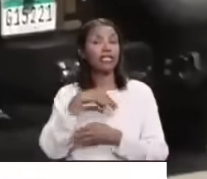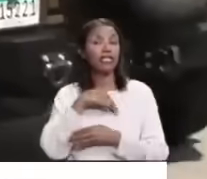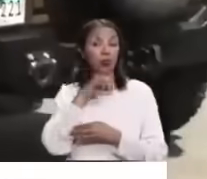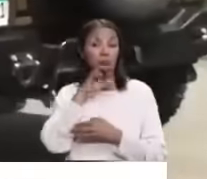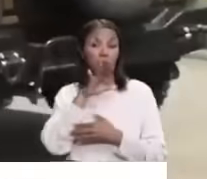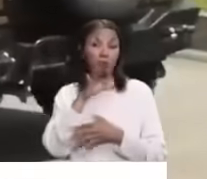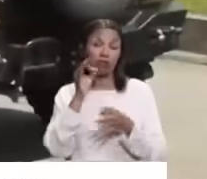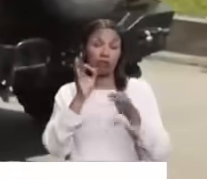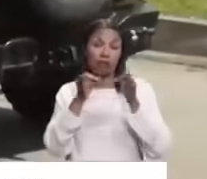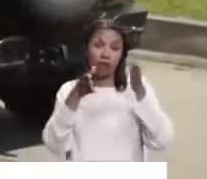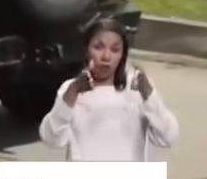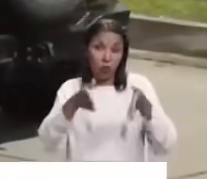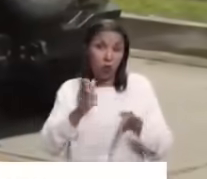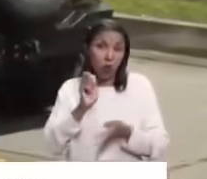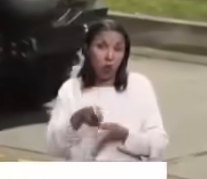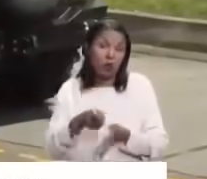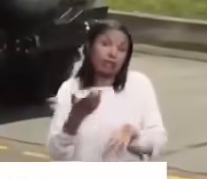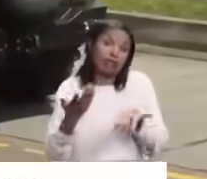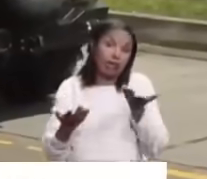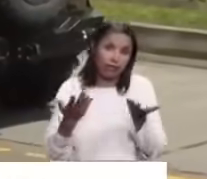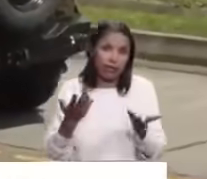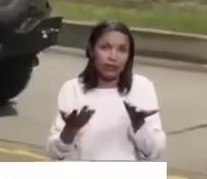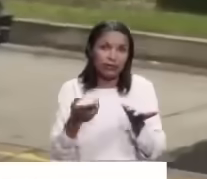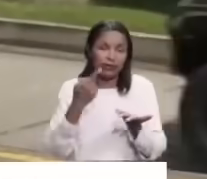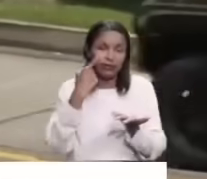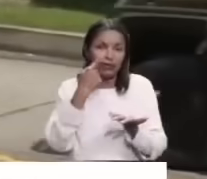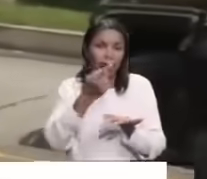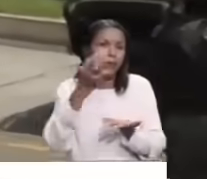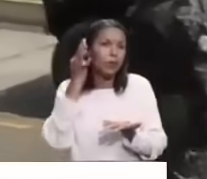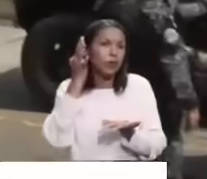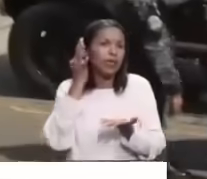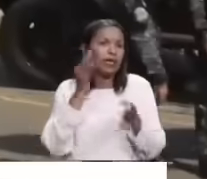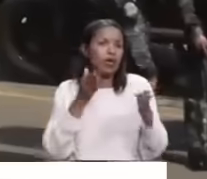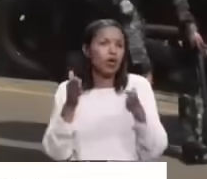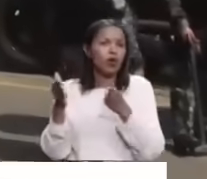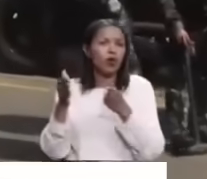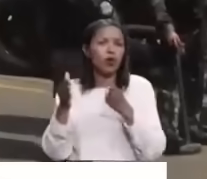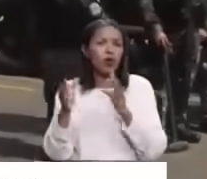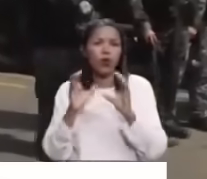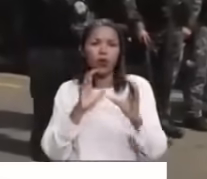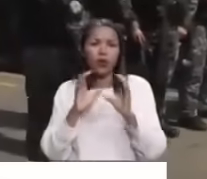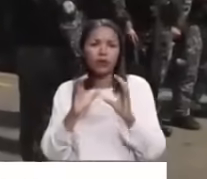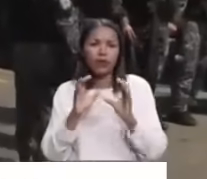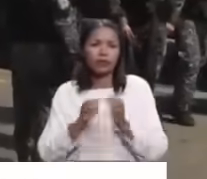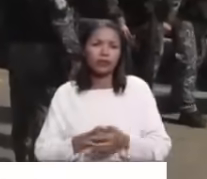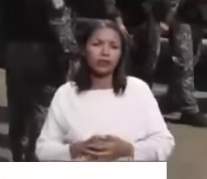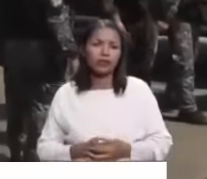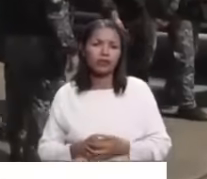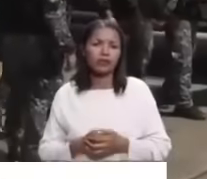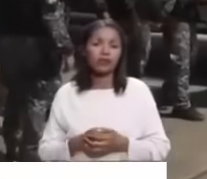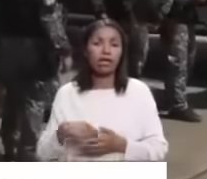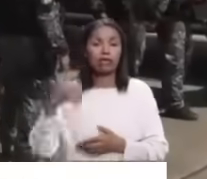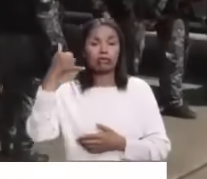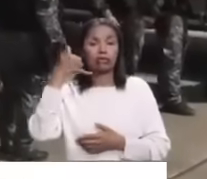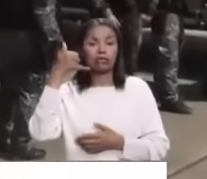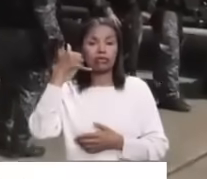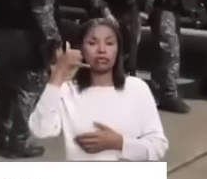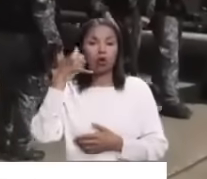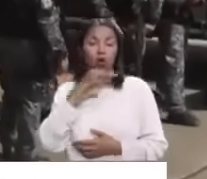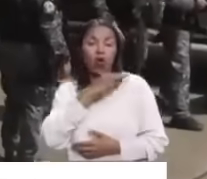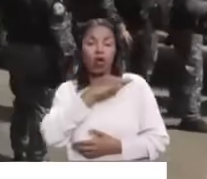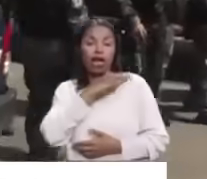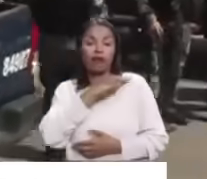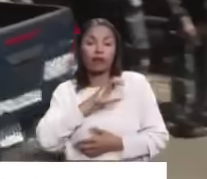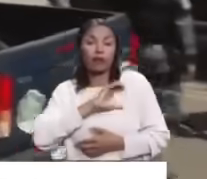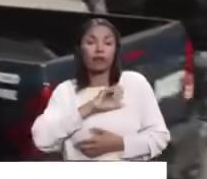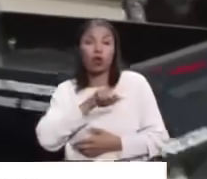llegaron escoltados hasta este punto y se encuentran en coordinación con los altos mandos de la Policía